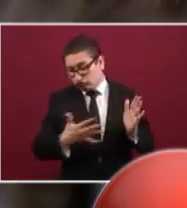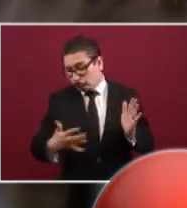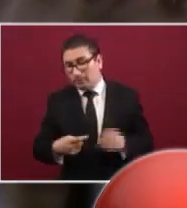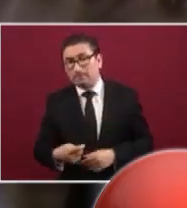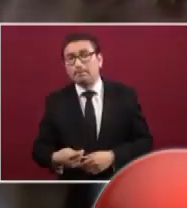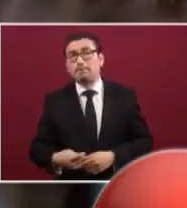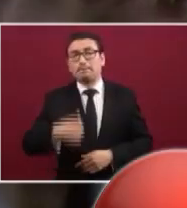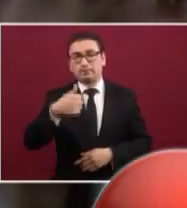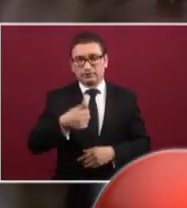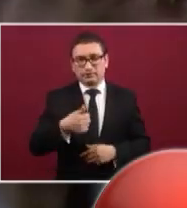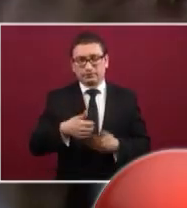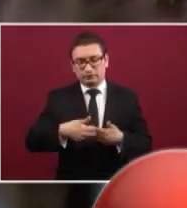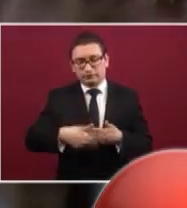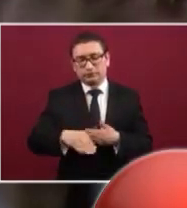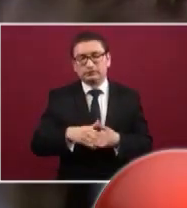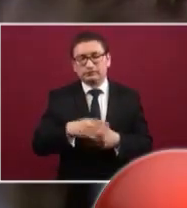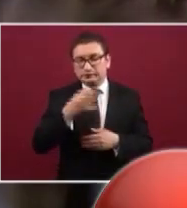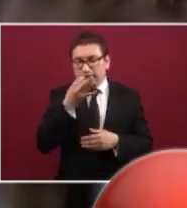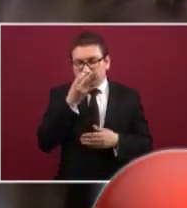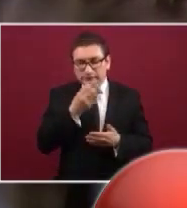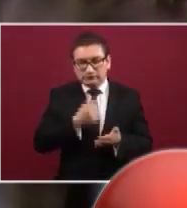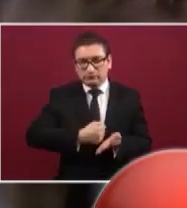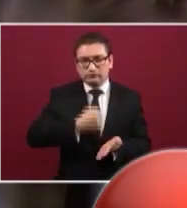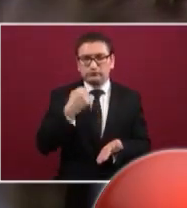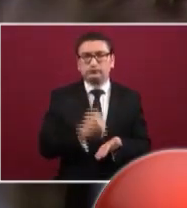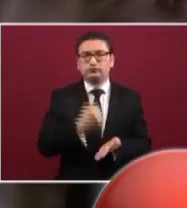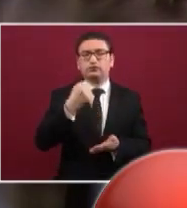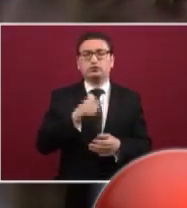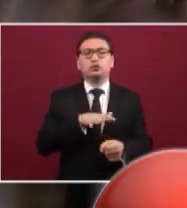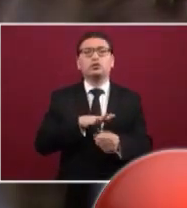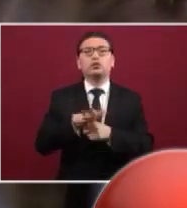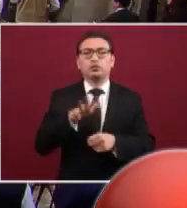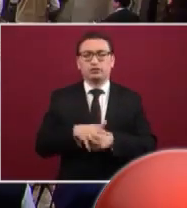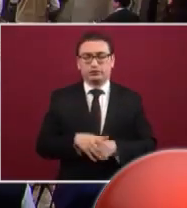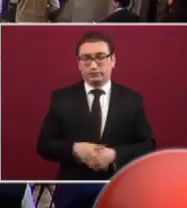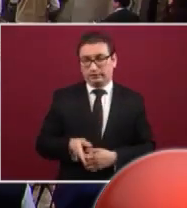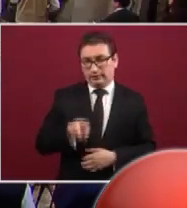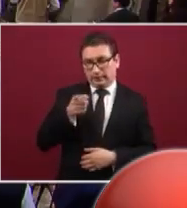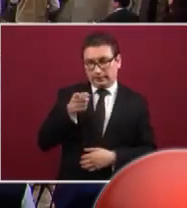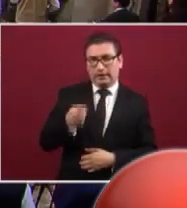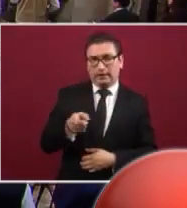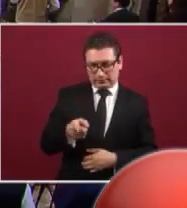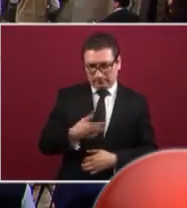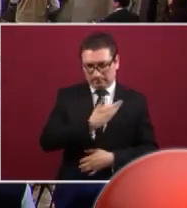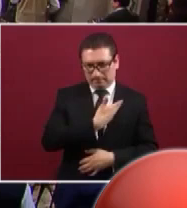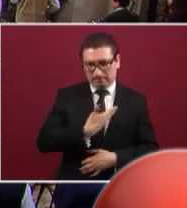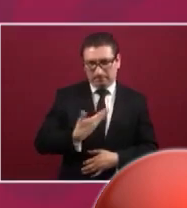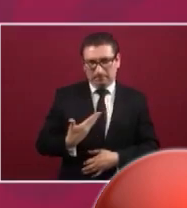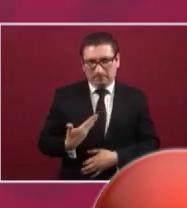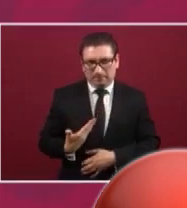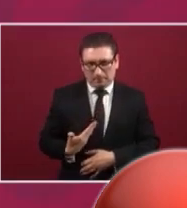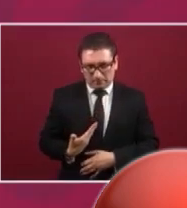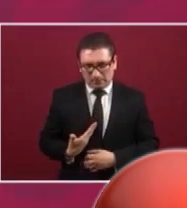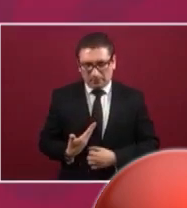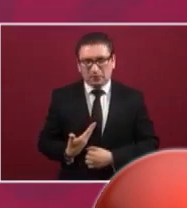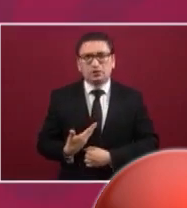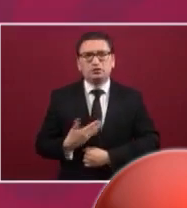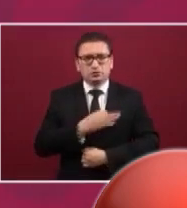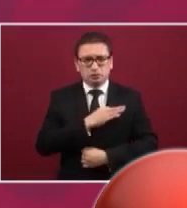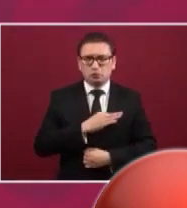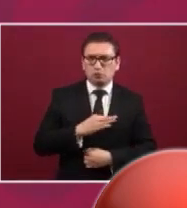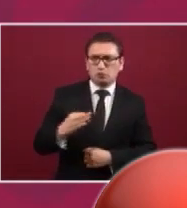se está por aprobar el que el presidente se someta a la revocación del